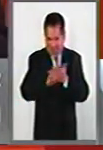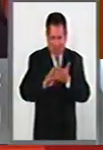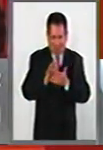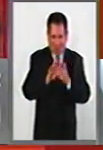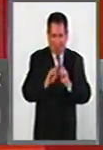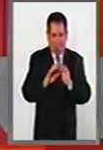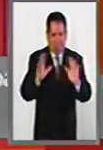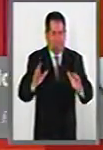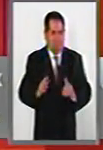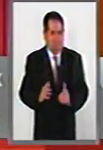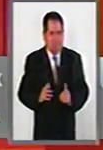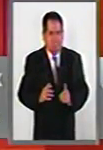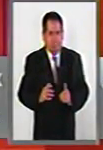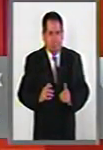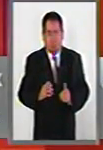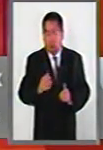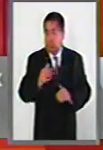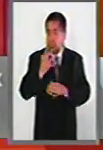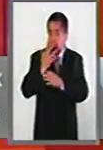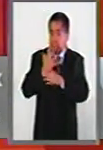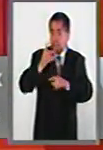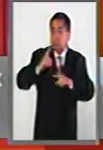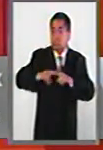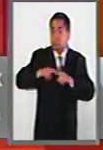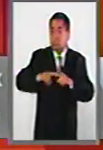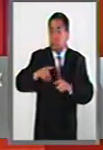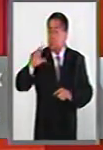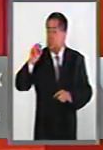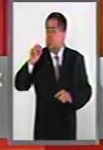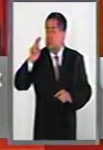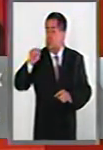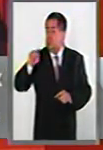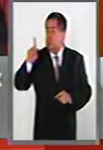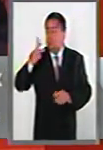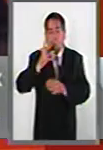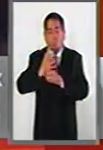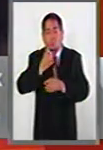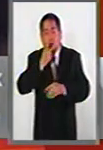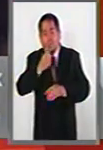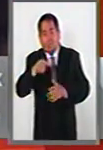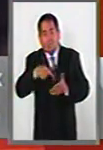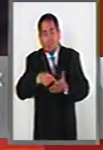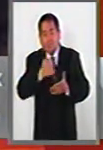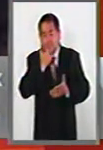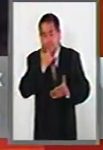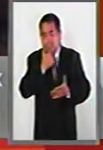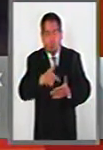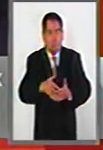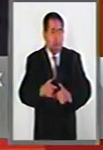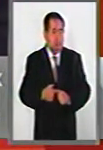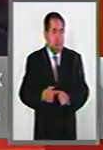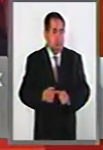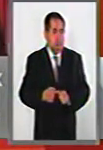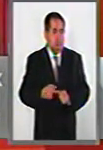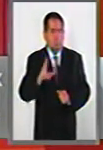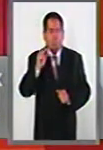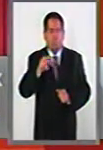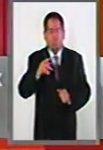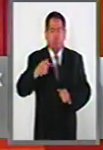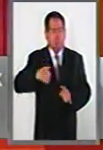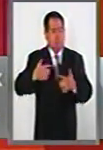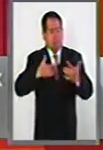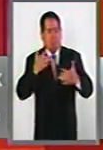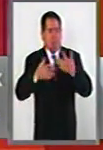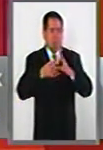dicho por la Organización de las Naciones Unidas. No es nada más un arrebato nuestro,